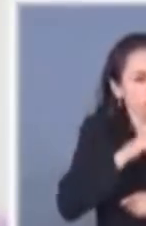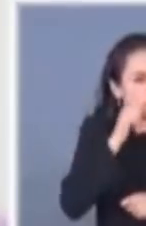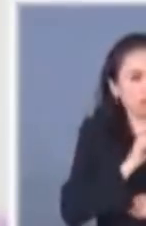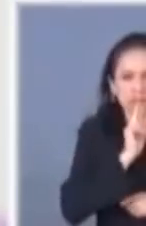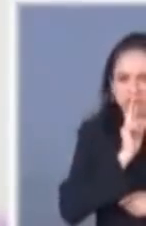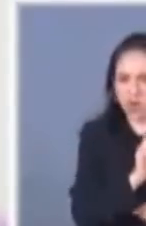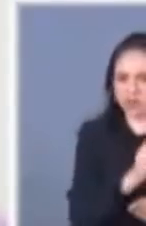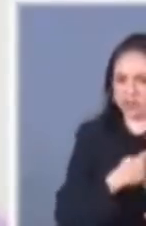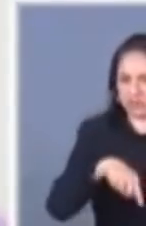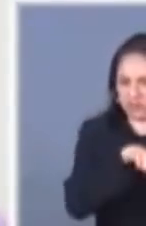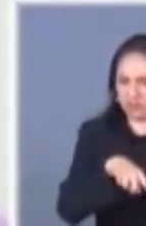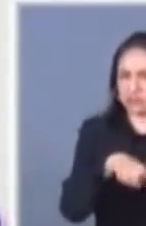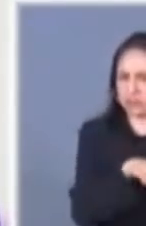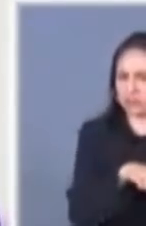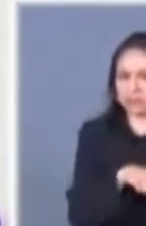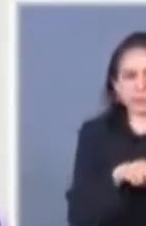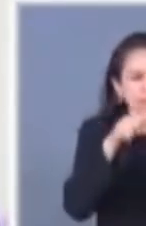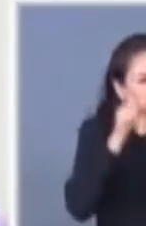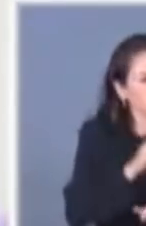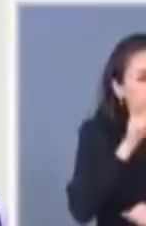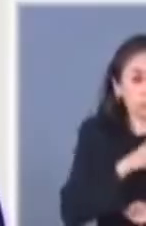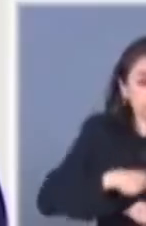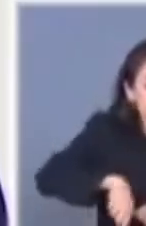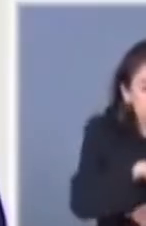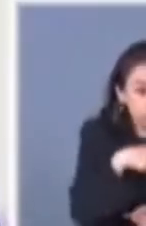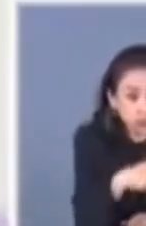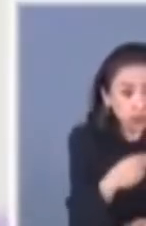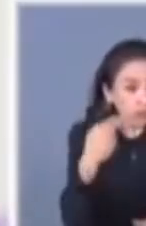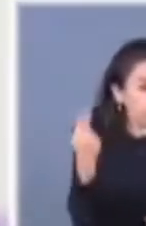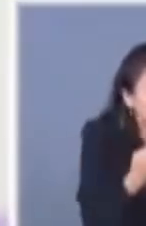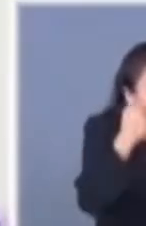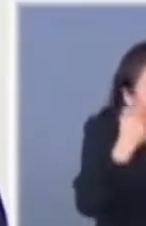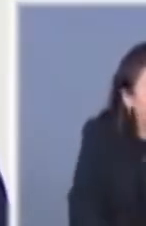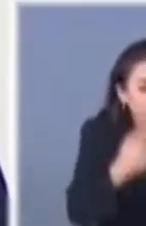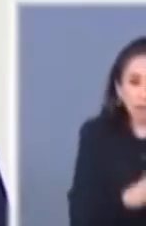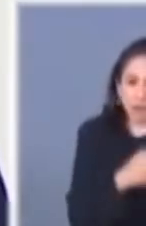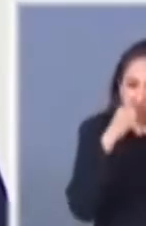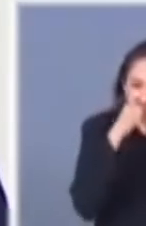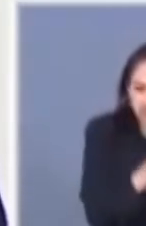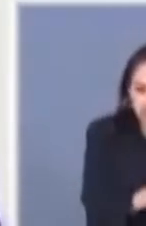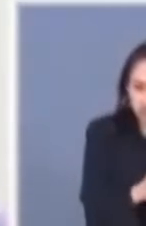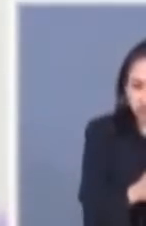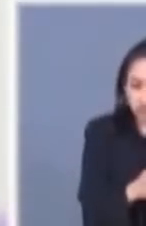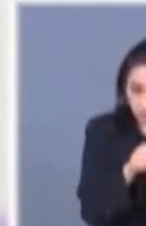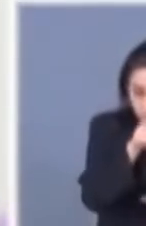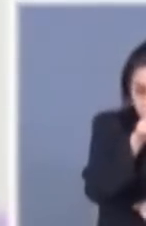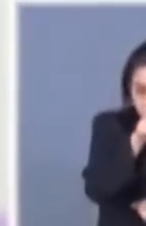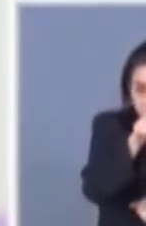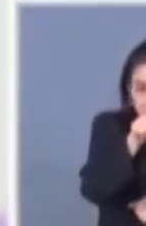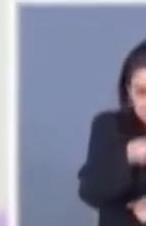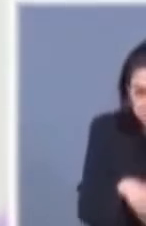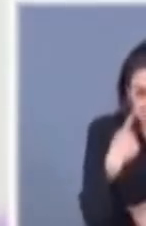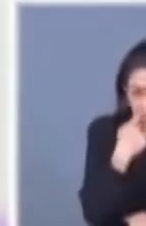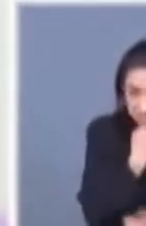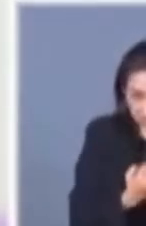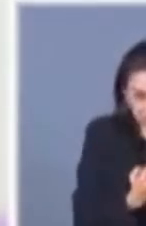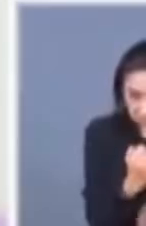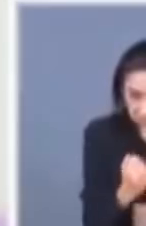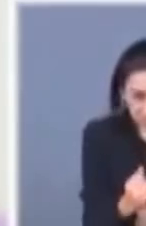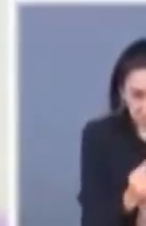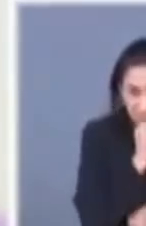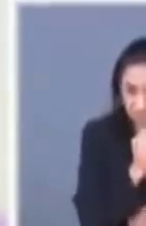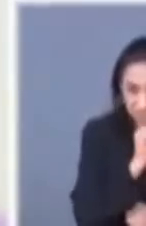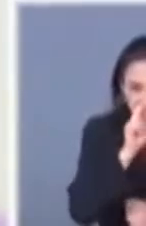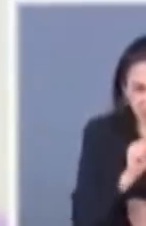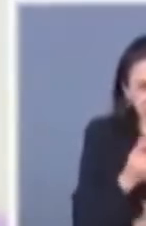las principales necesidades de los poblanos. A ti, que todavía no has decidido,